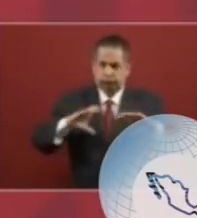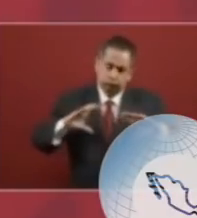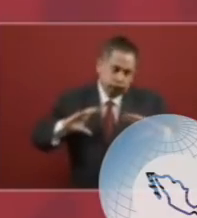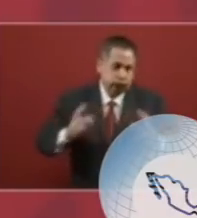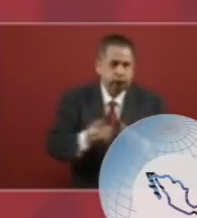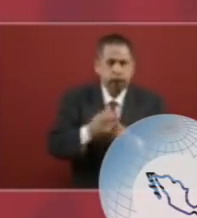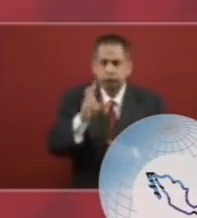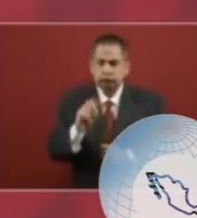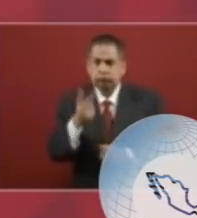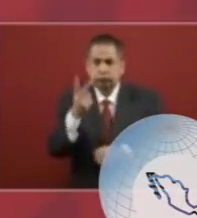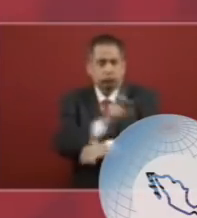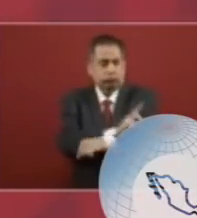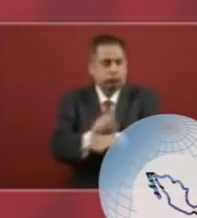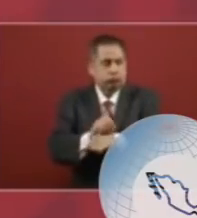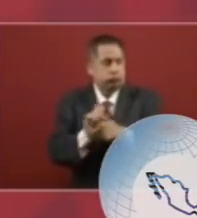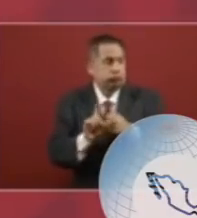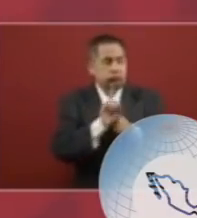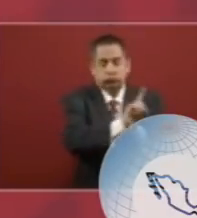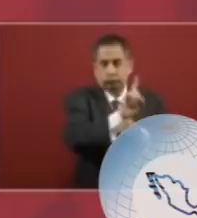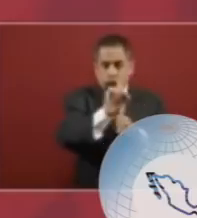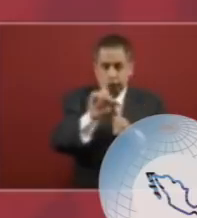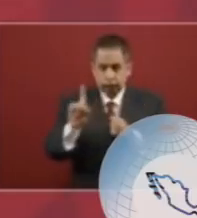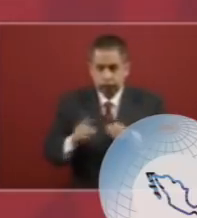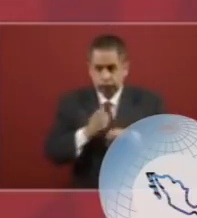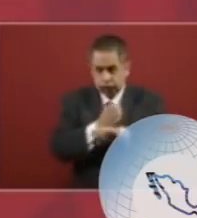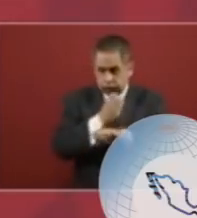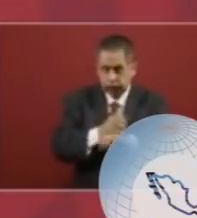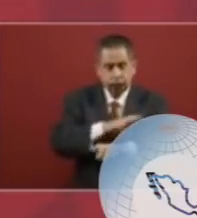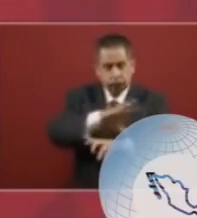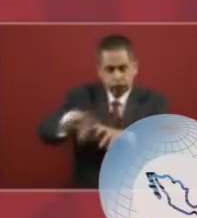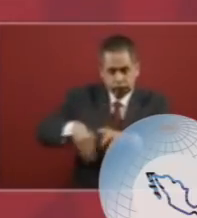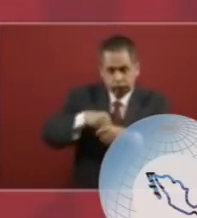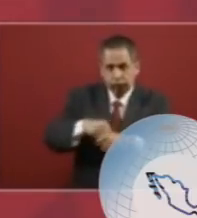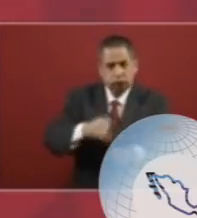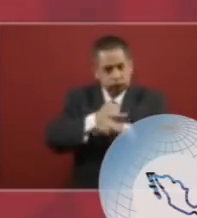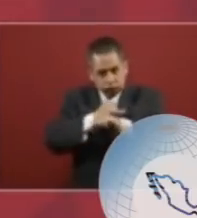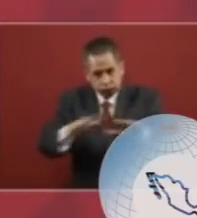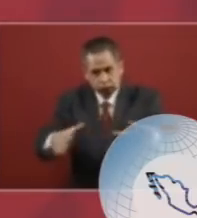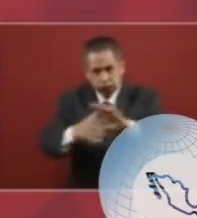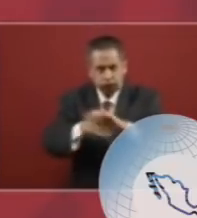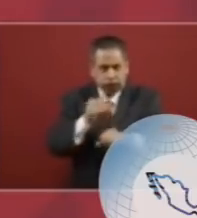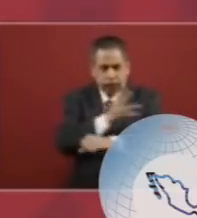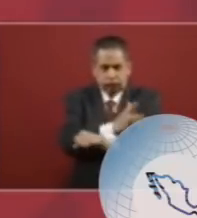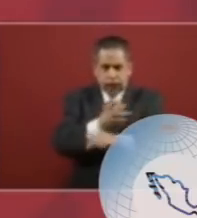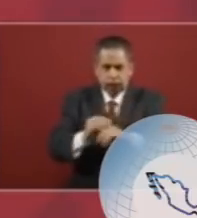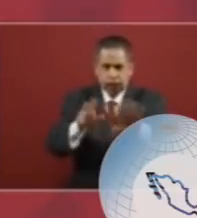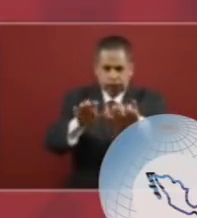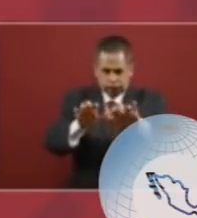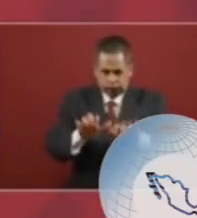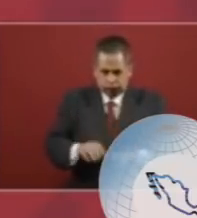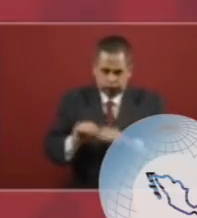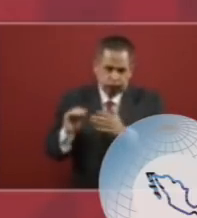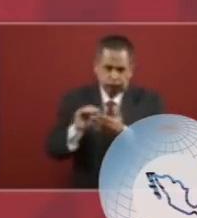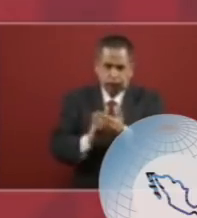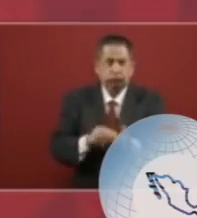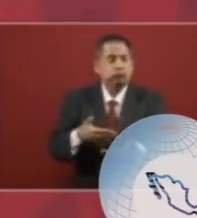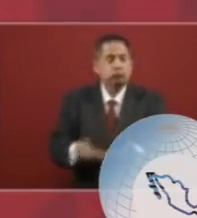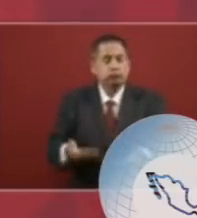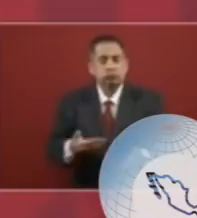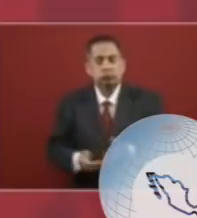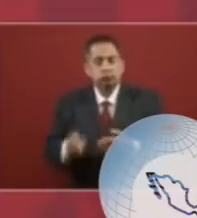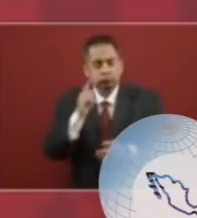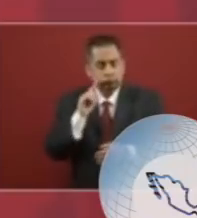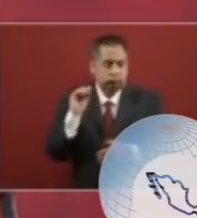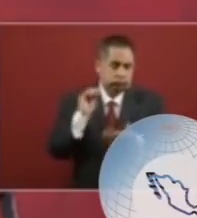32 delegados estatales. Estamos trabajando en esa lógica de la transparencia y hoy anunciamos el portal